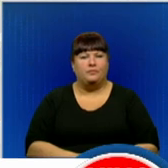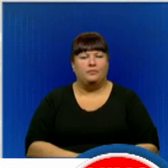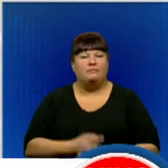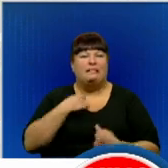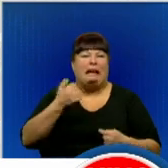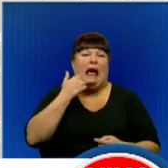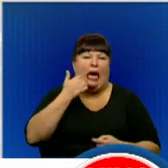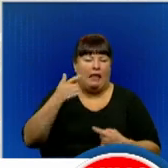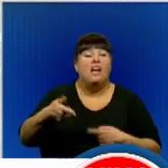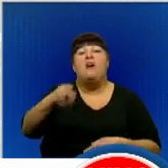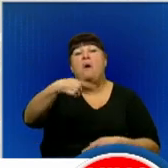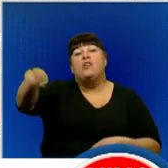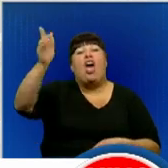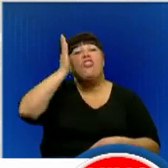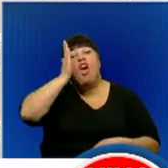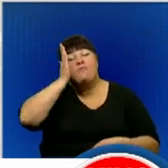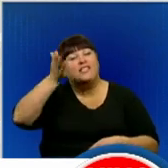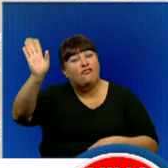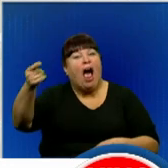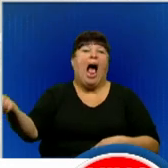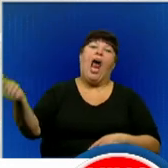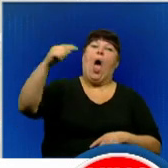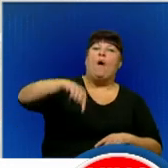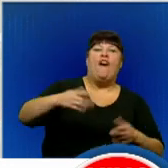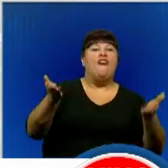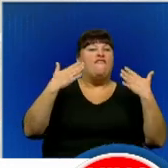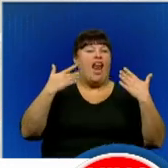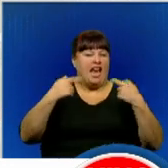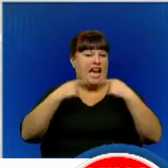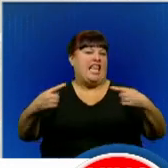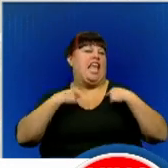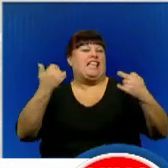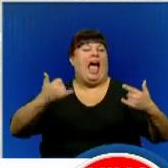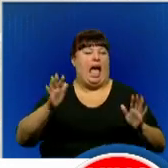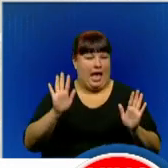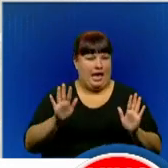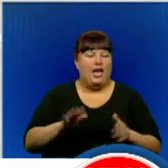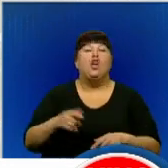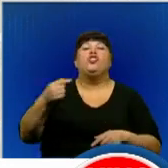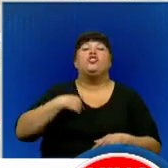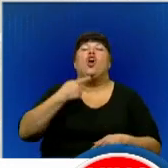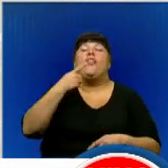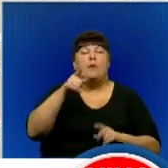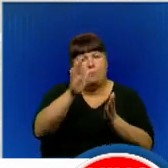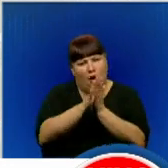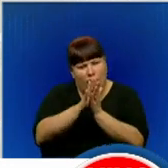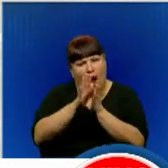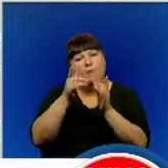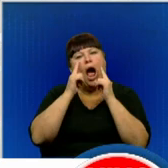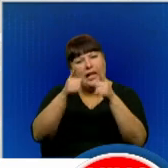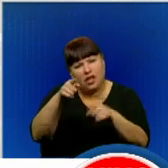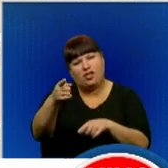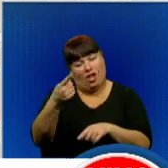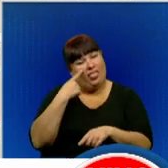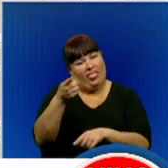se fueron a dormir se fueron a dormir y ahora tienen brillos para gritar diputado que yo no sé ahora ustedes escucharon